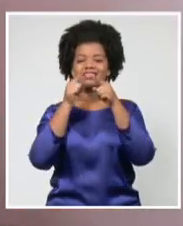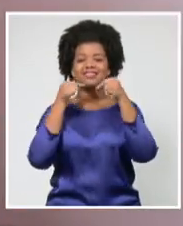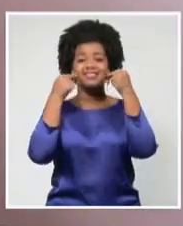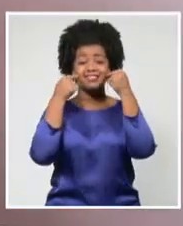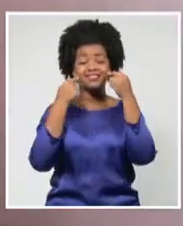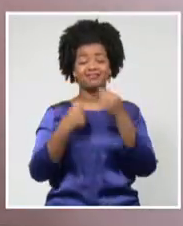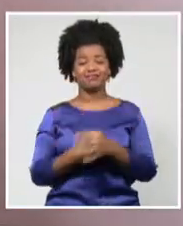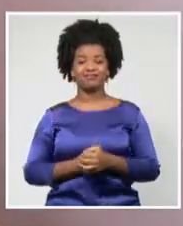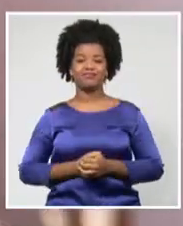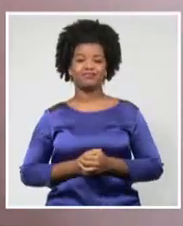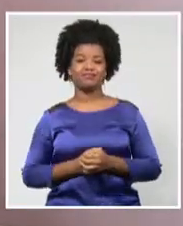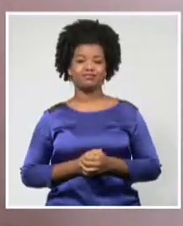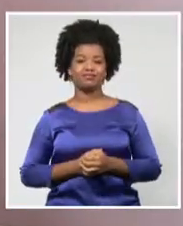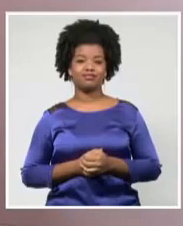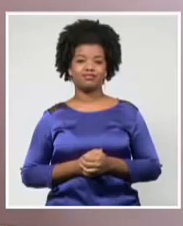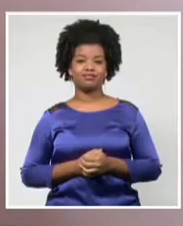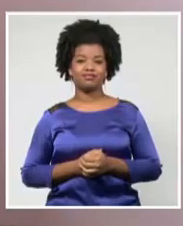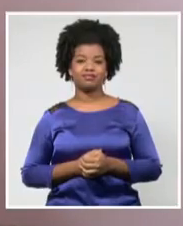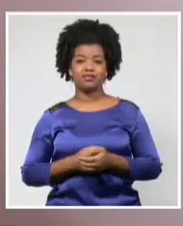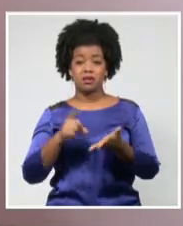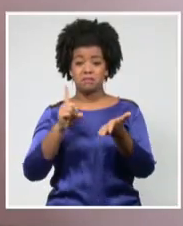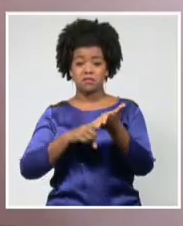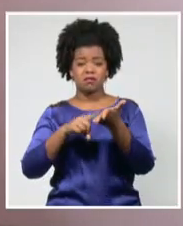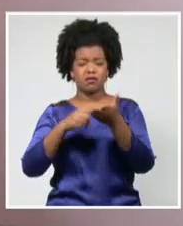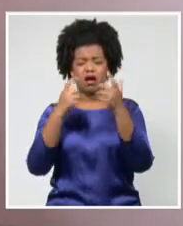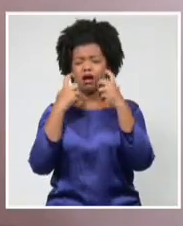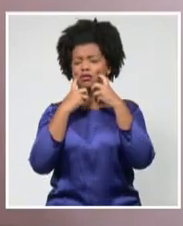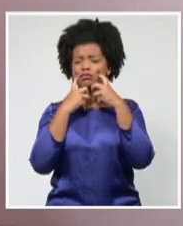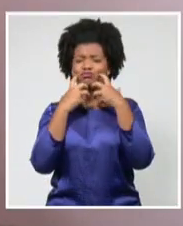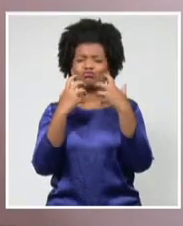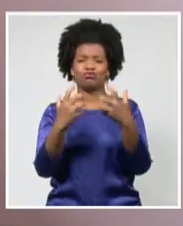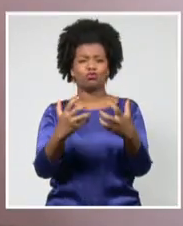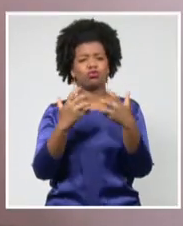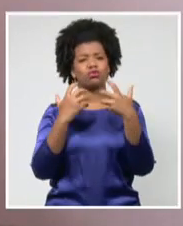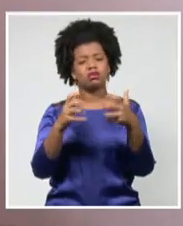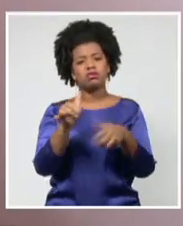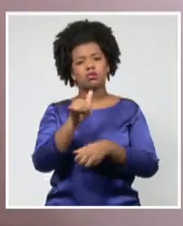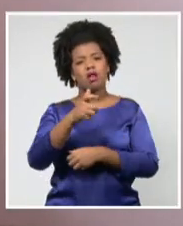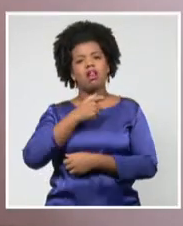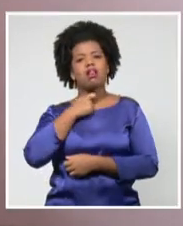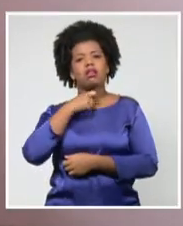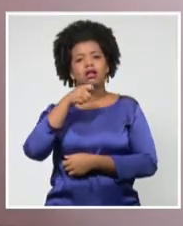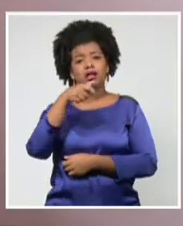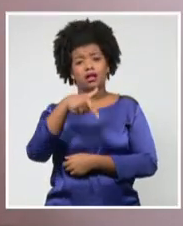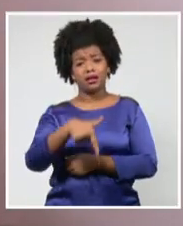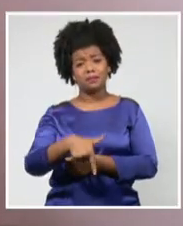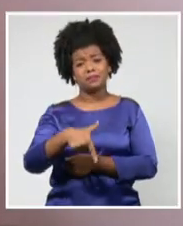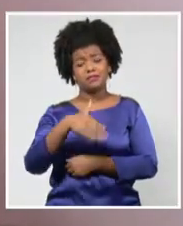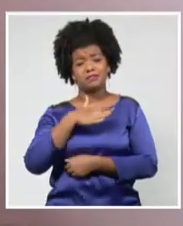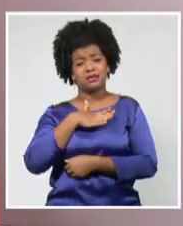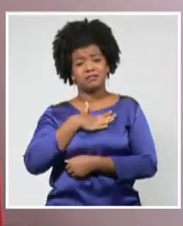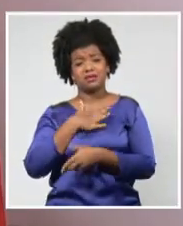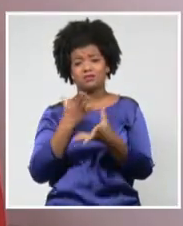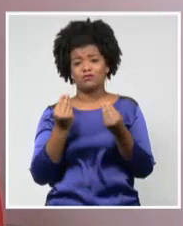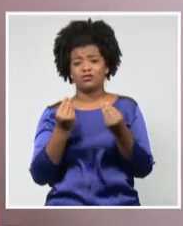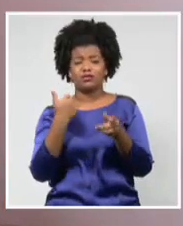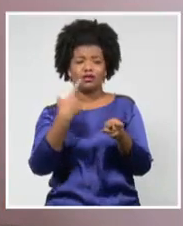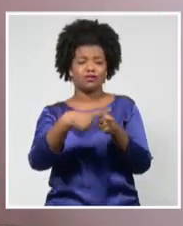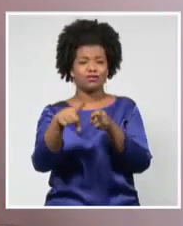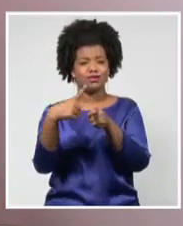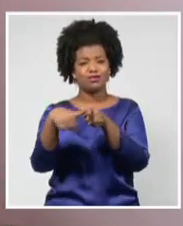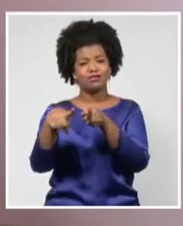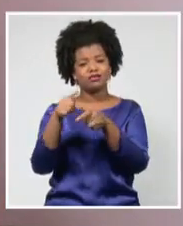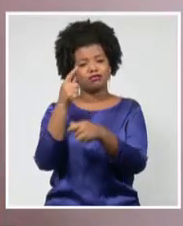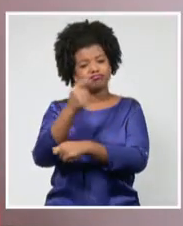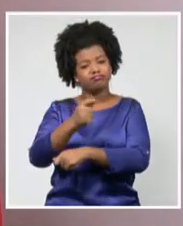Él es extremadamente importante, es un ejemplo de muchísimas cosas, nos ha